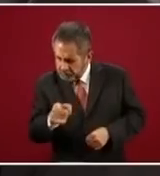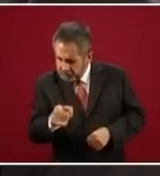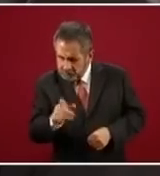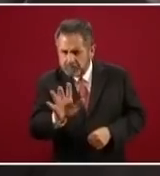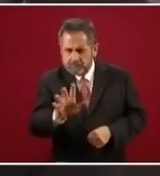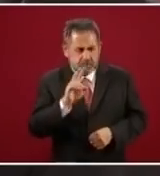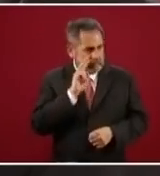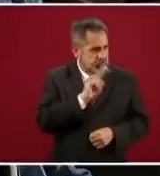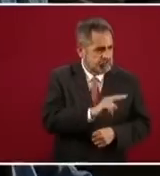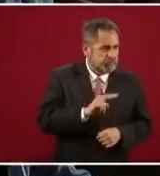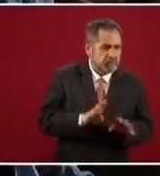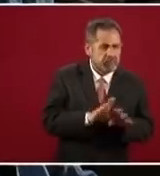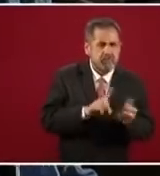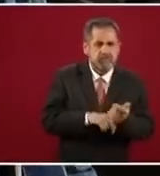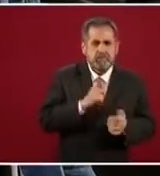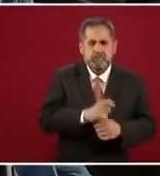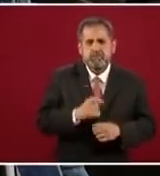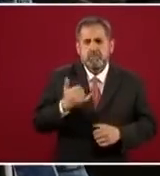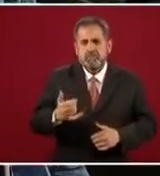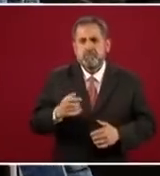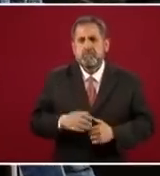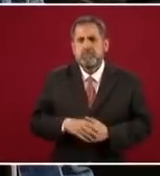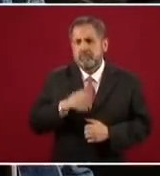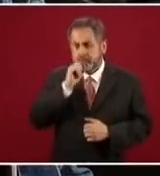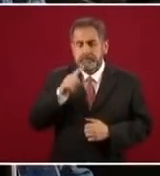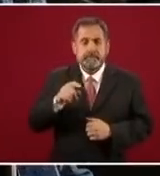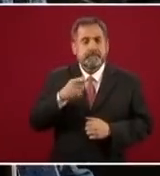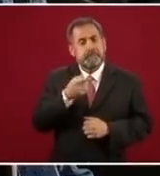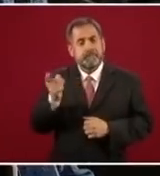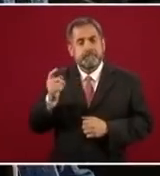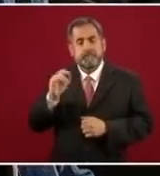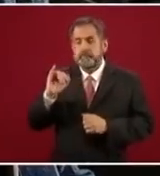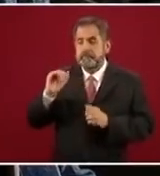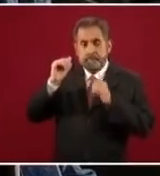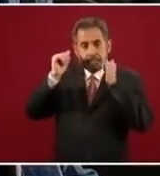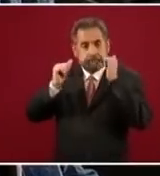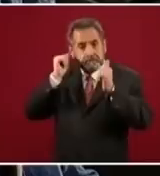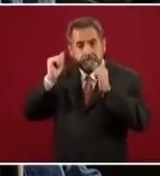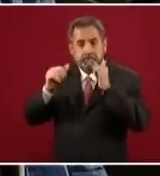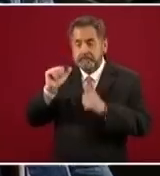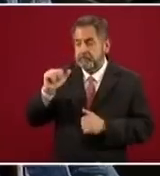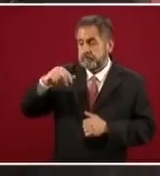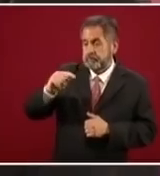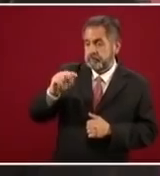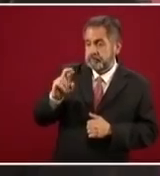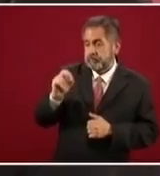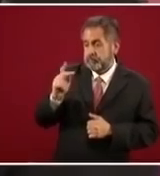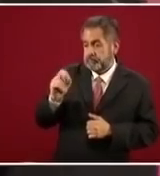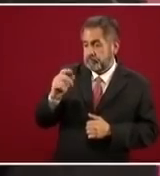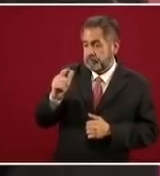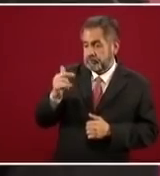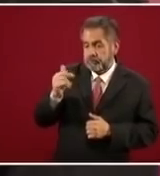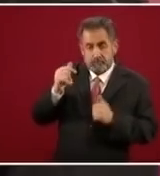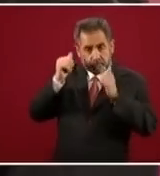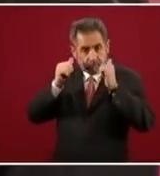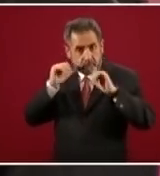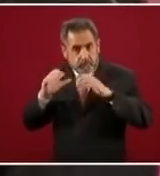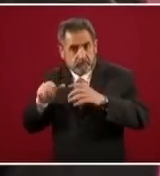aquí comentando, y Antropología va a llevar a